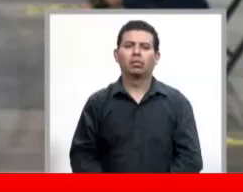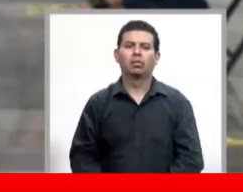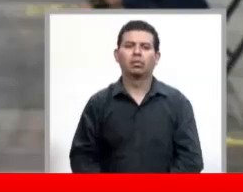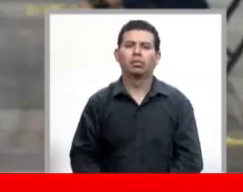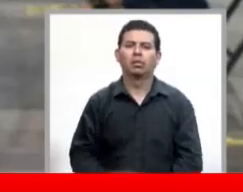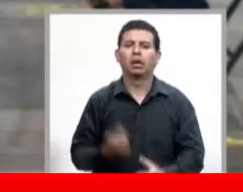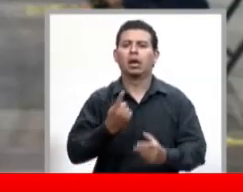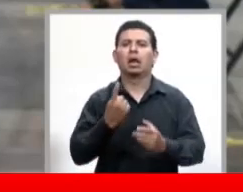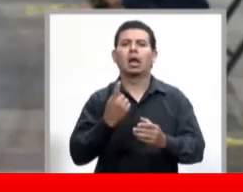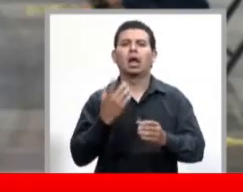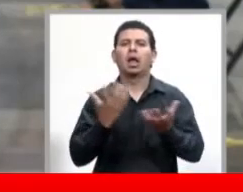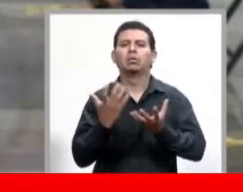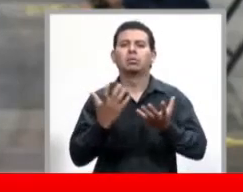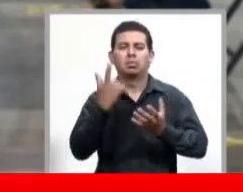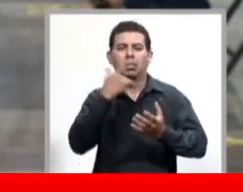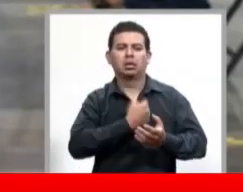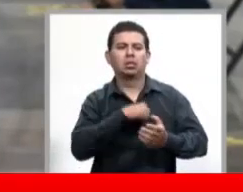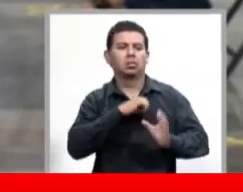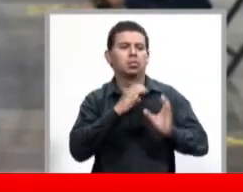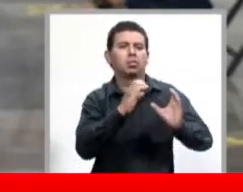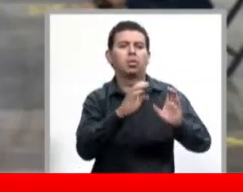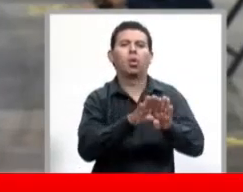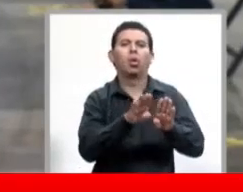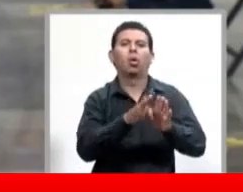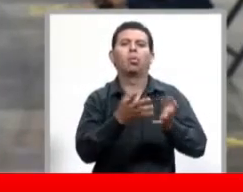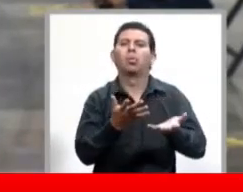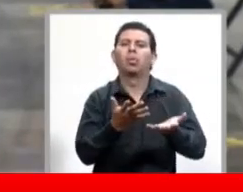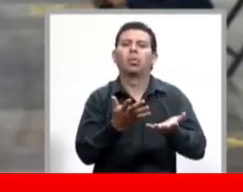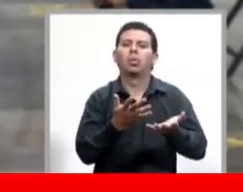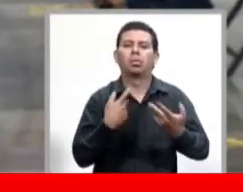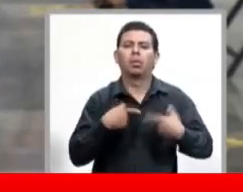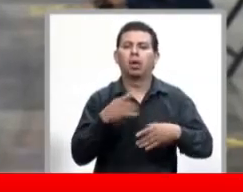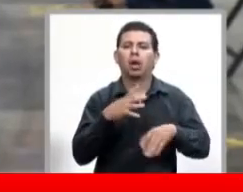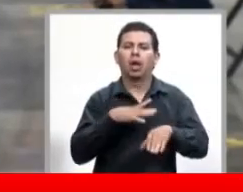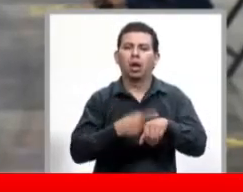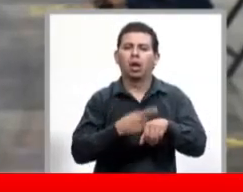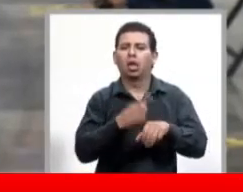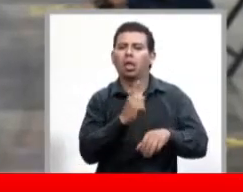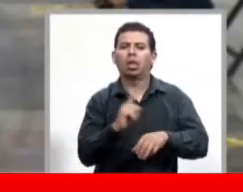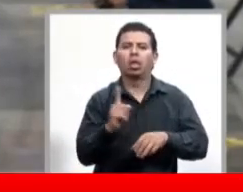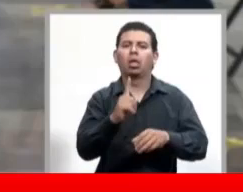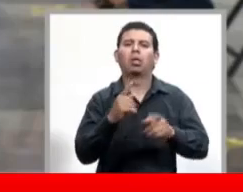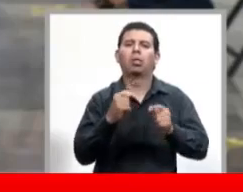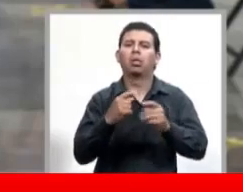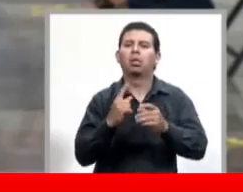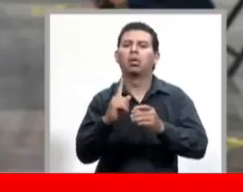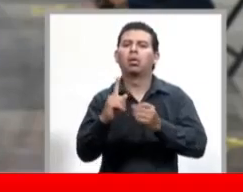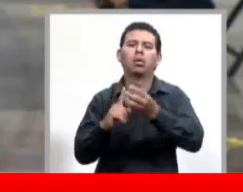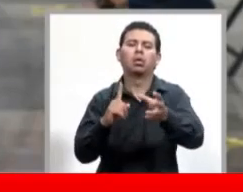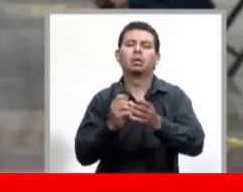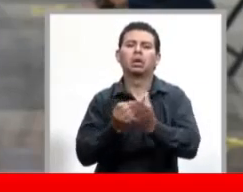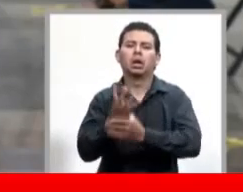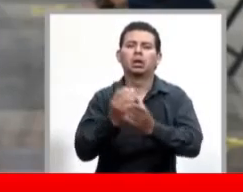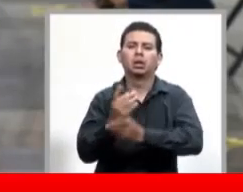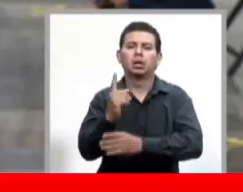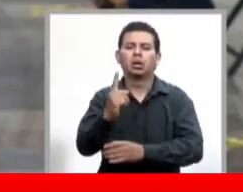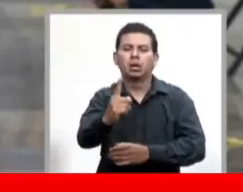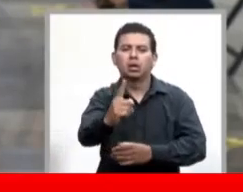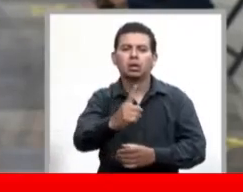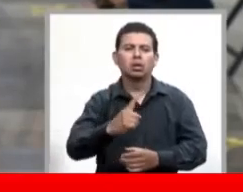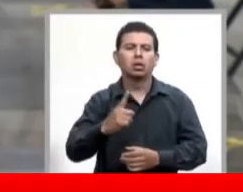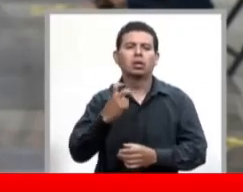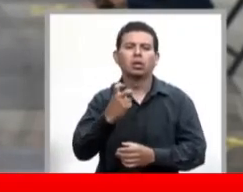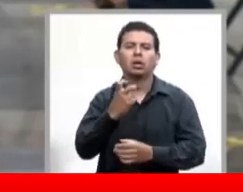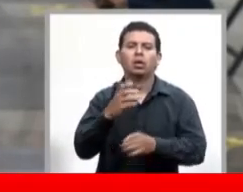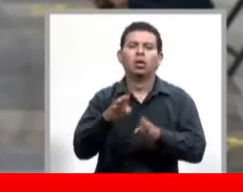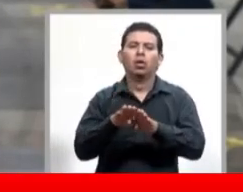den las medidas sanitarias. ¿Sería bueno suspender esta entrega de becas de esta forma como lo está haciendo el gobierno del presidente de la República,